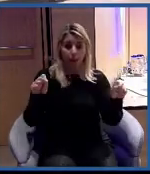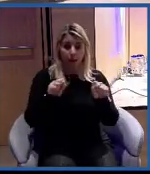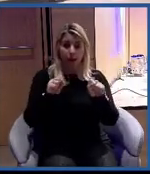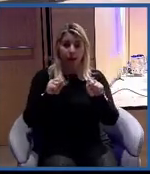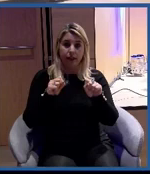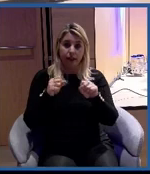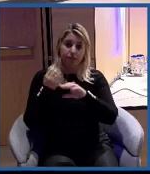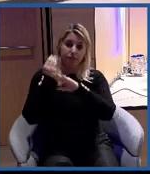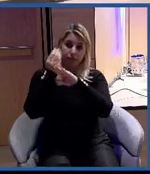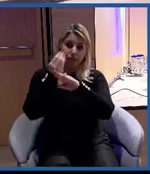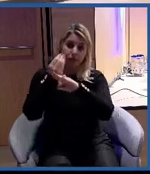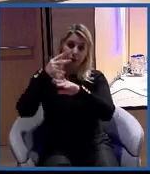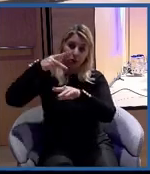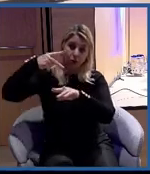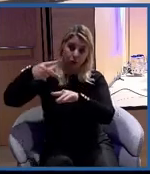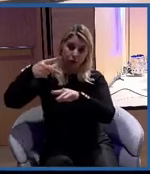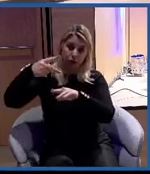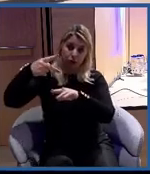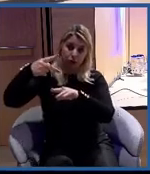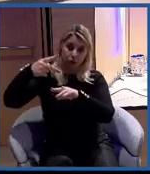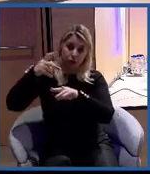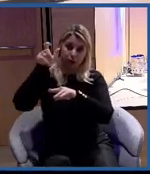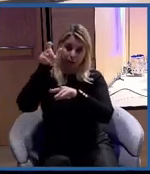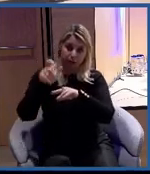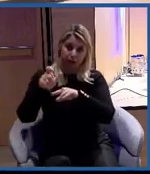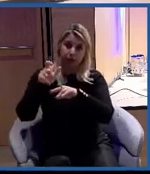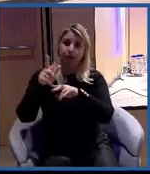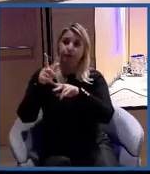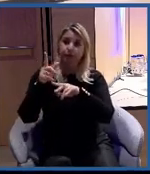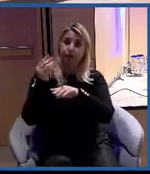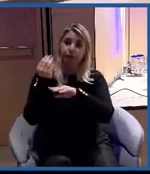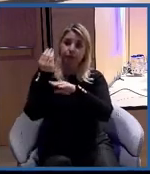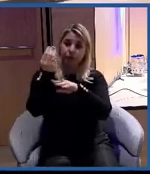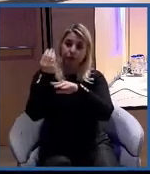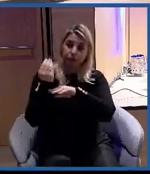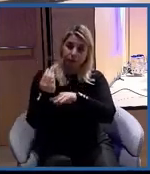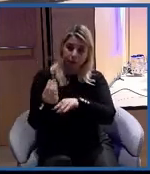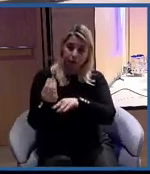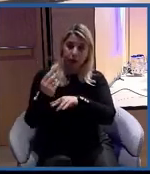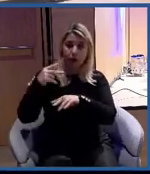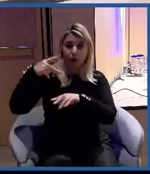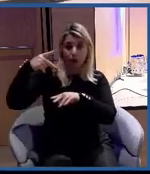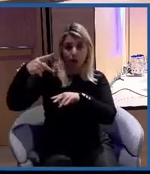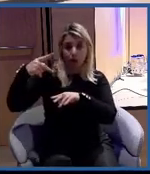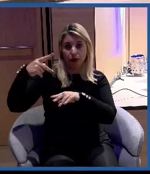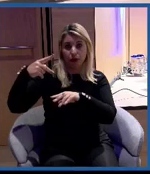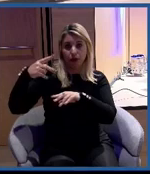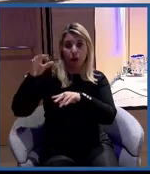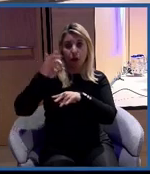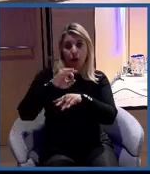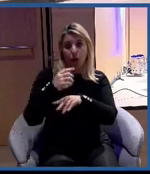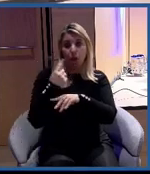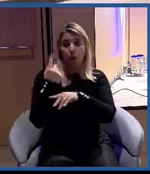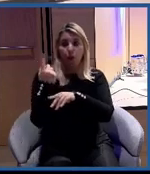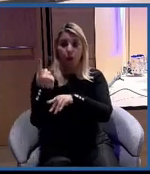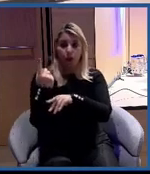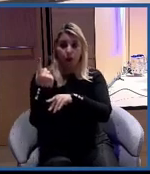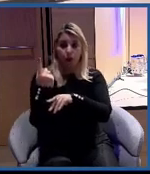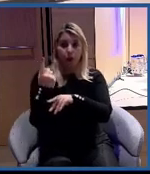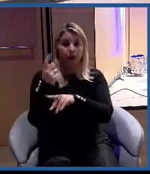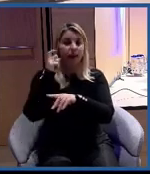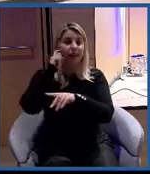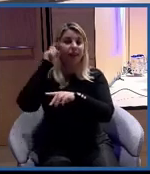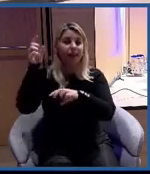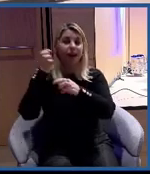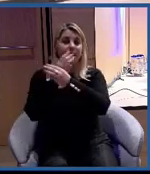caso hay dos podes tener desplegados todos podes ver uno solo y te sirve para tener una idea